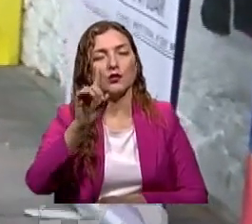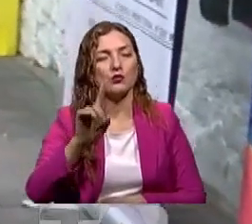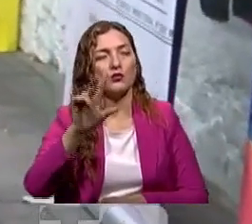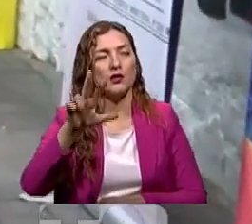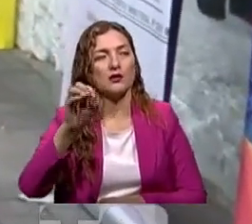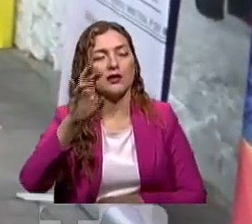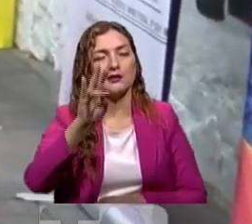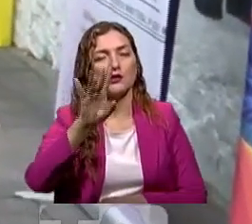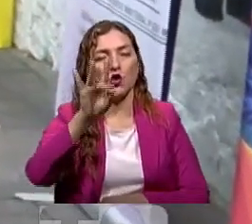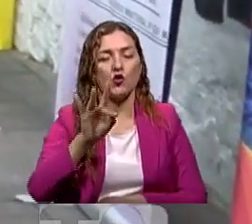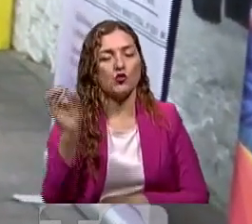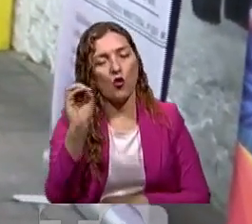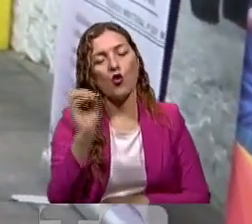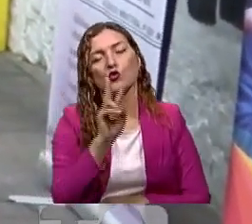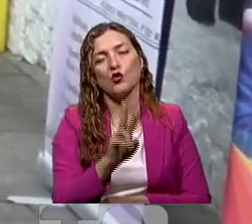0999-713078 o al